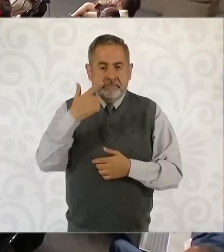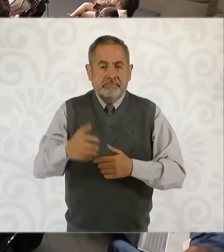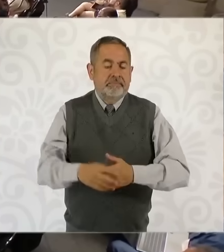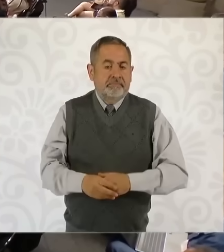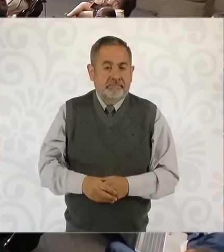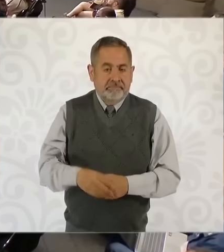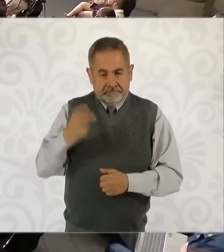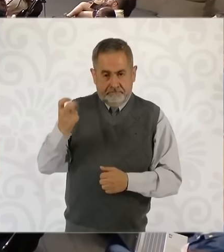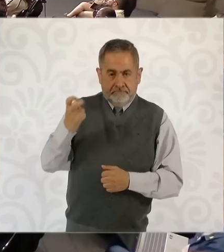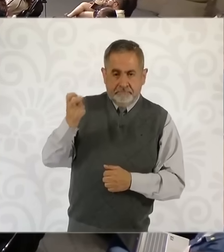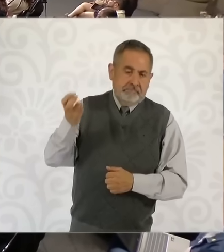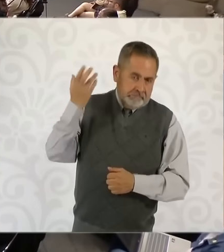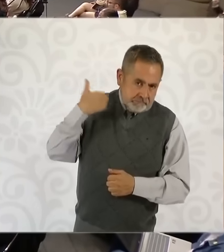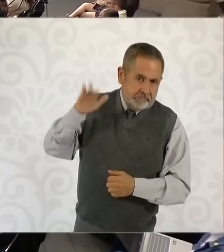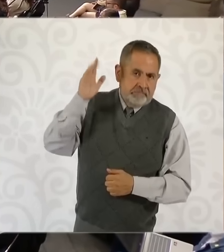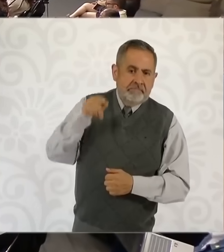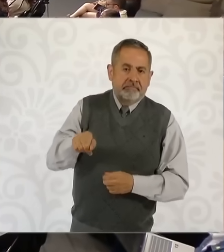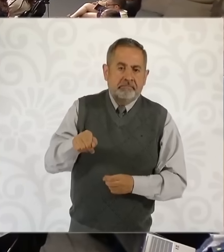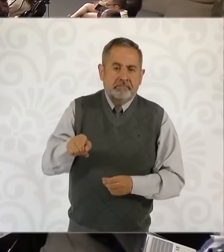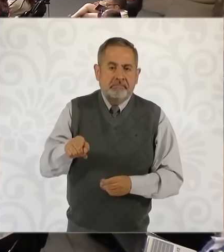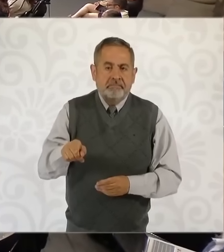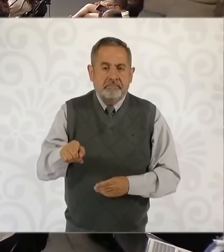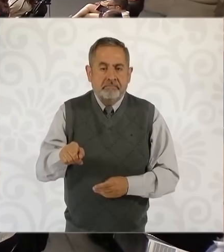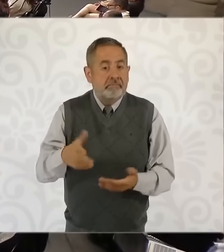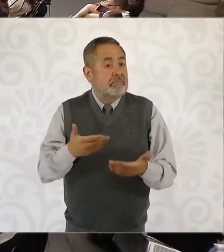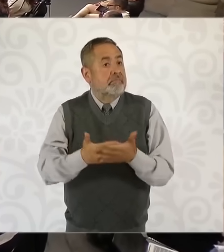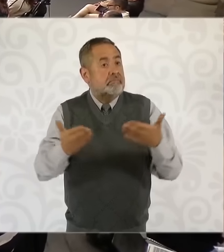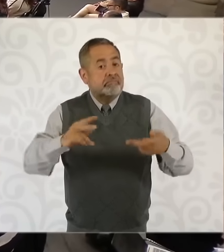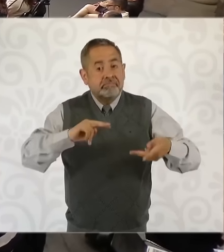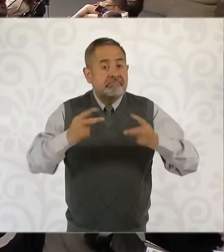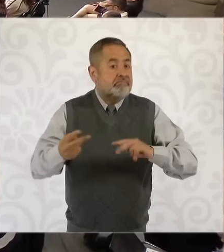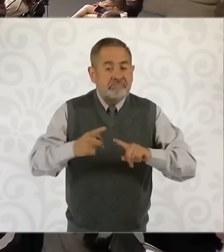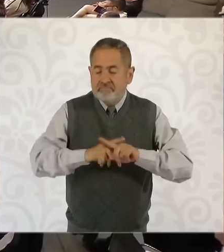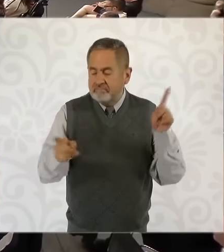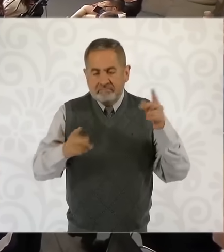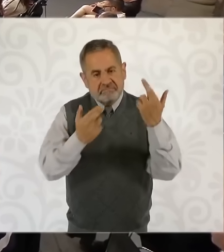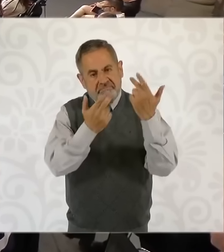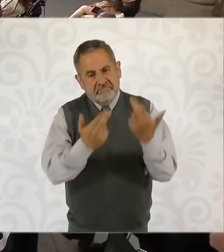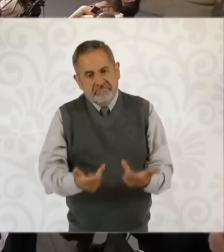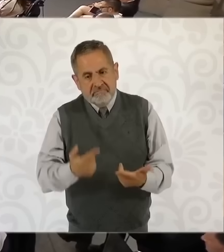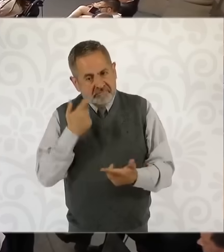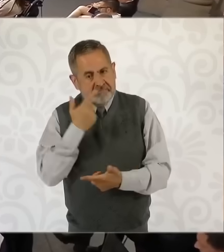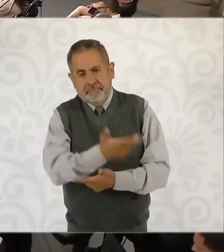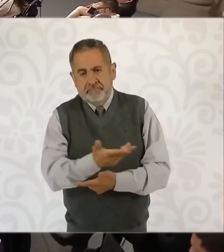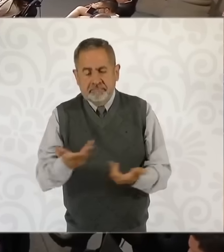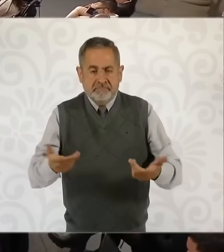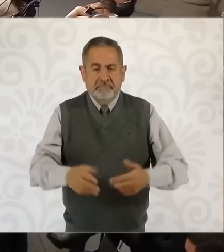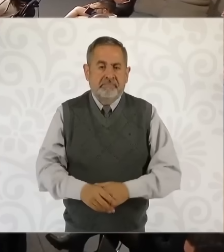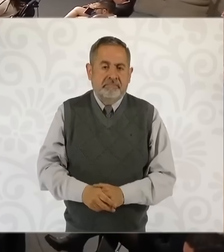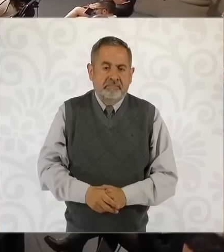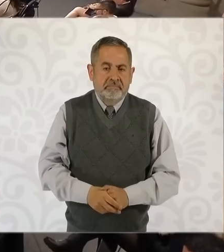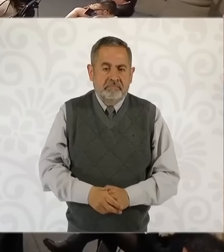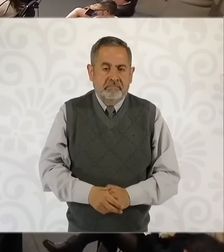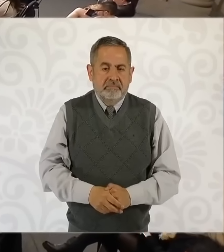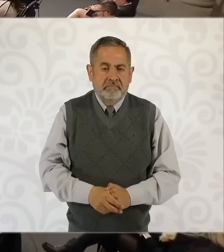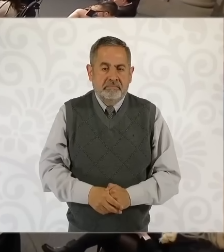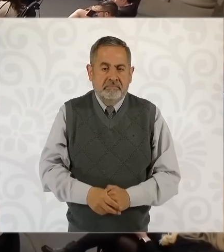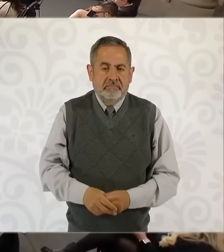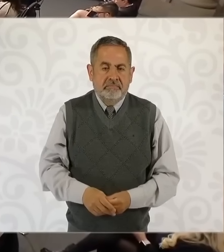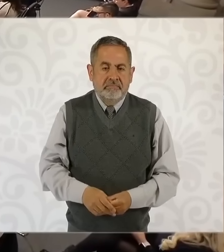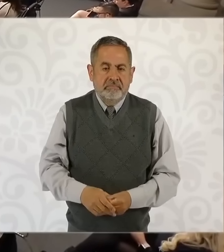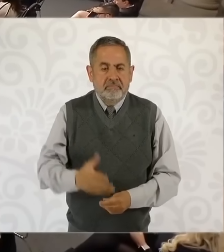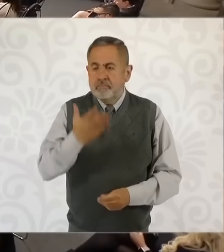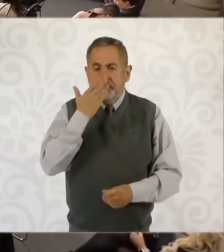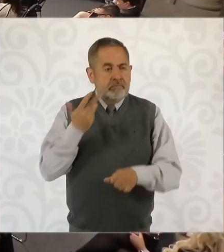es esta zona, y ahora está así, Presidenta. no